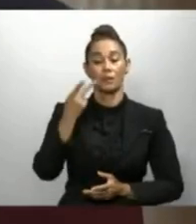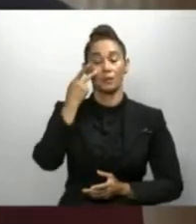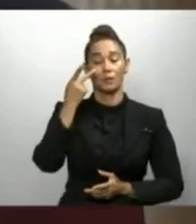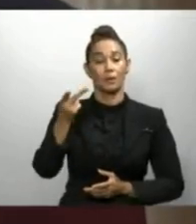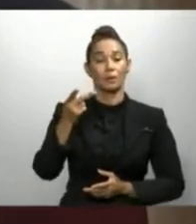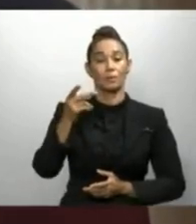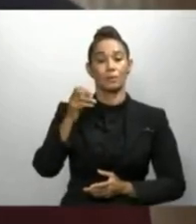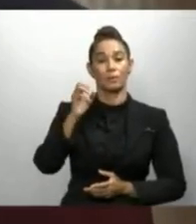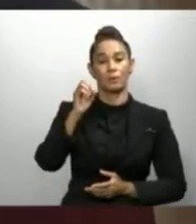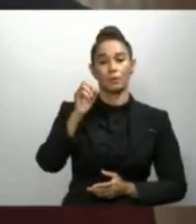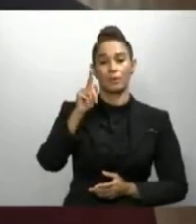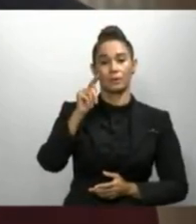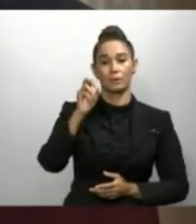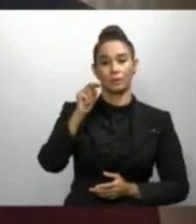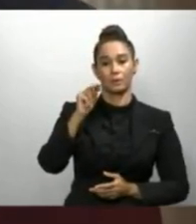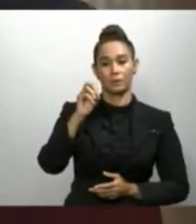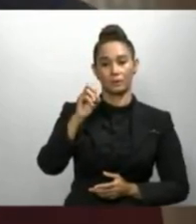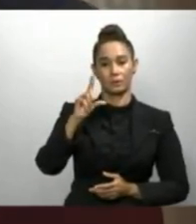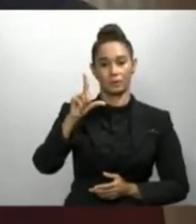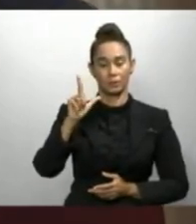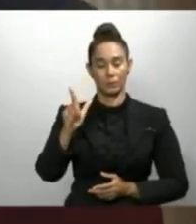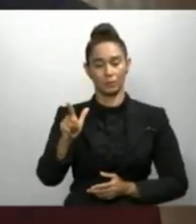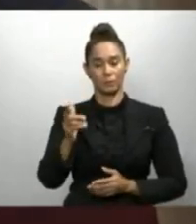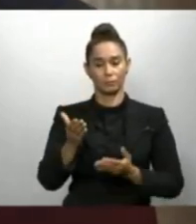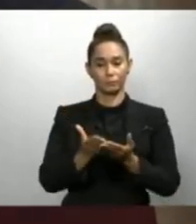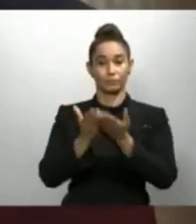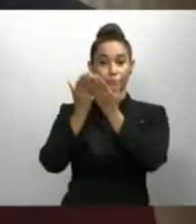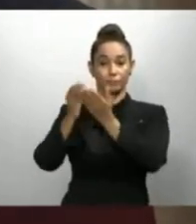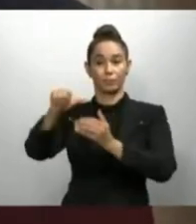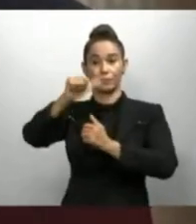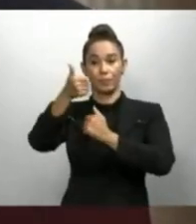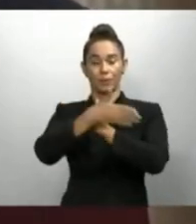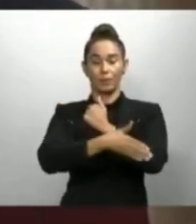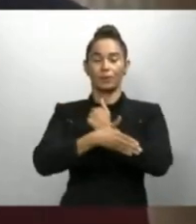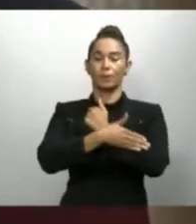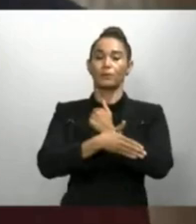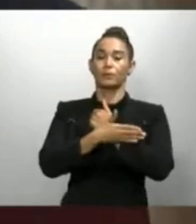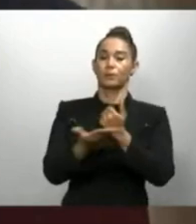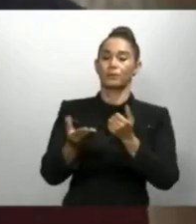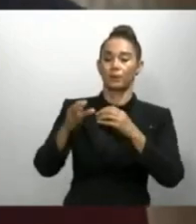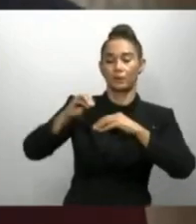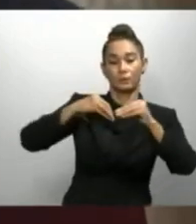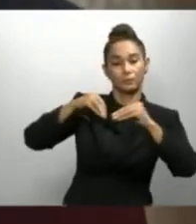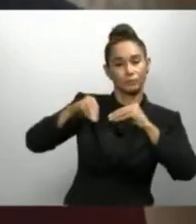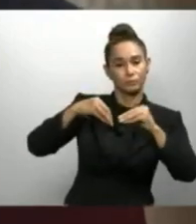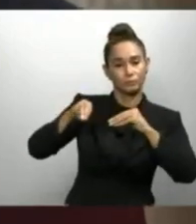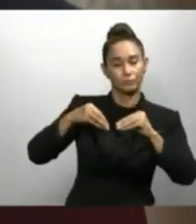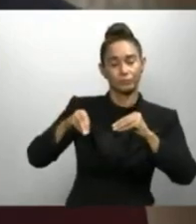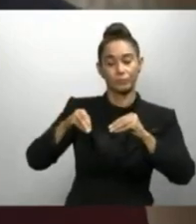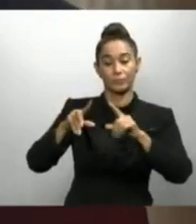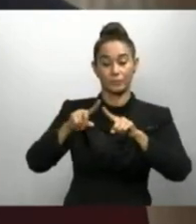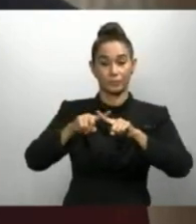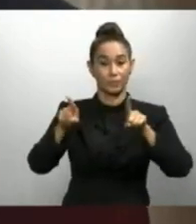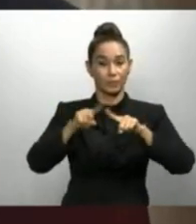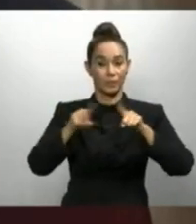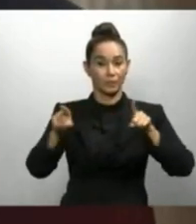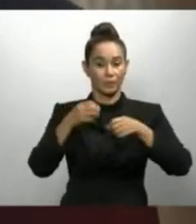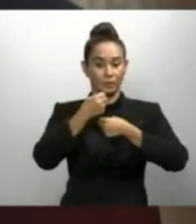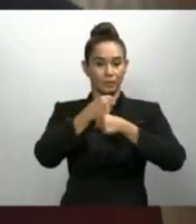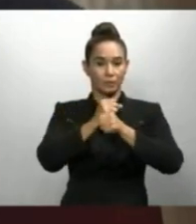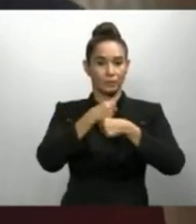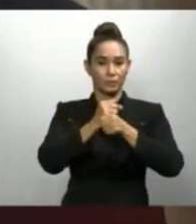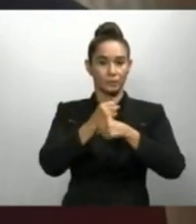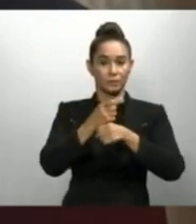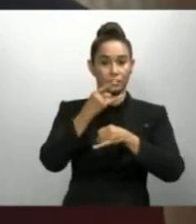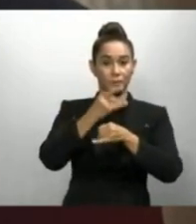etílico, etanol, sea importado, comercializado o exportado para fines distintos a la producción de bebidas